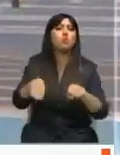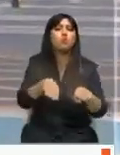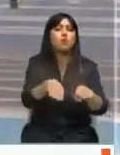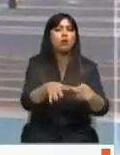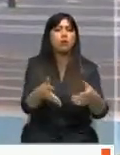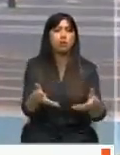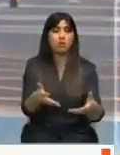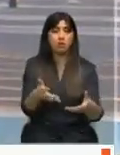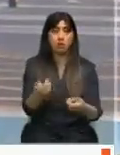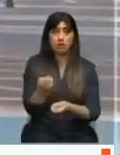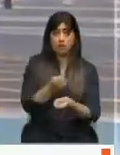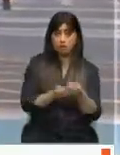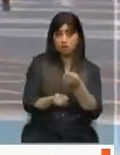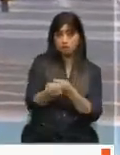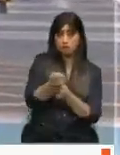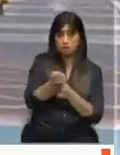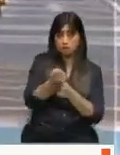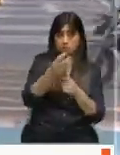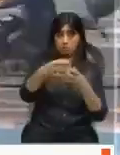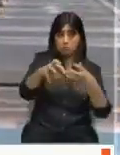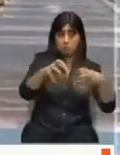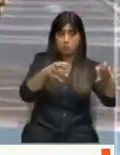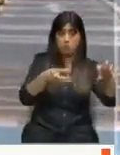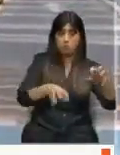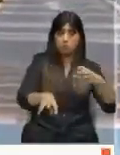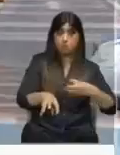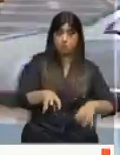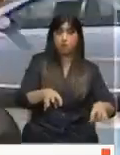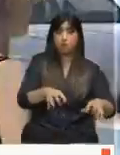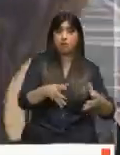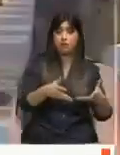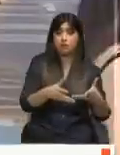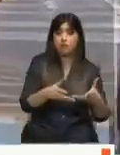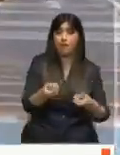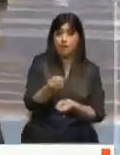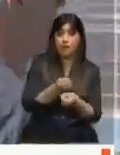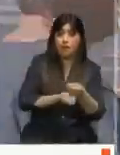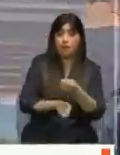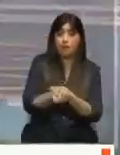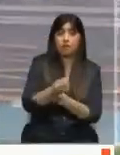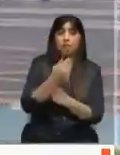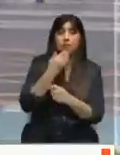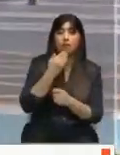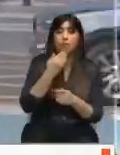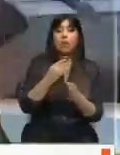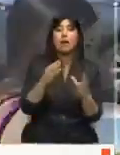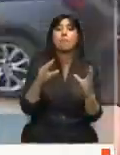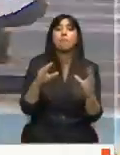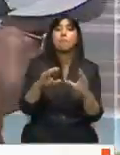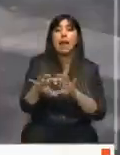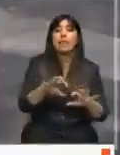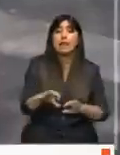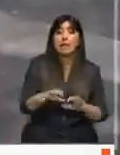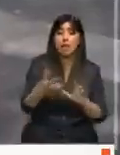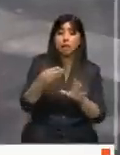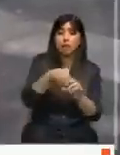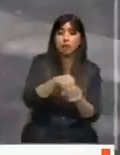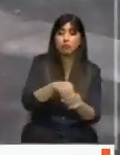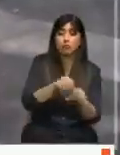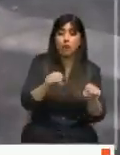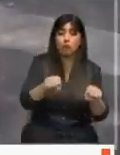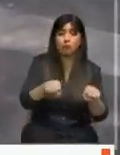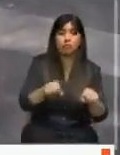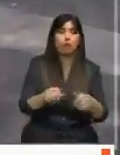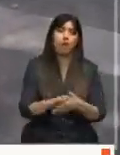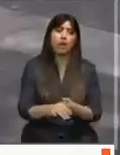Para venderlo por pieza. Para venderle las piezas, las cosas, los materiales, yo creo, del scooter. Los scooters,